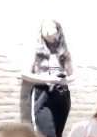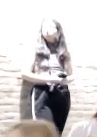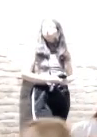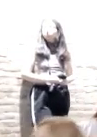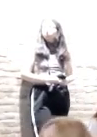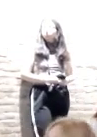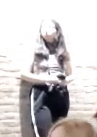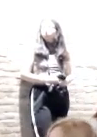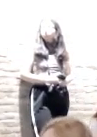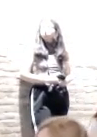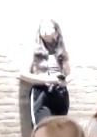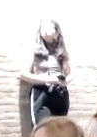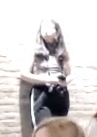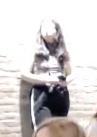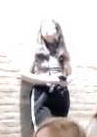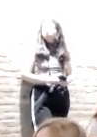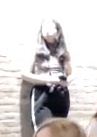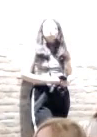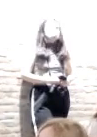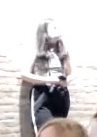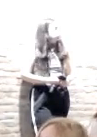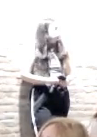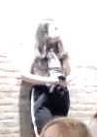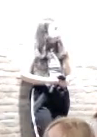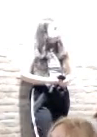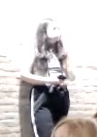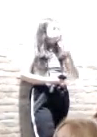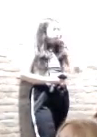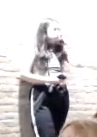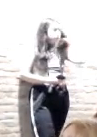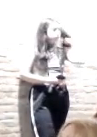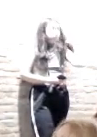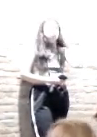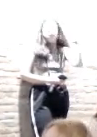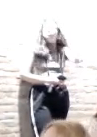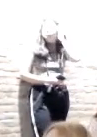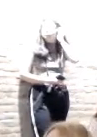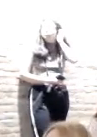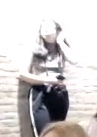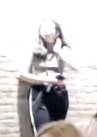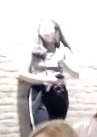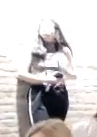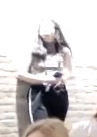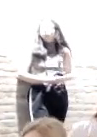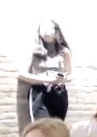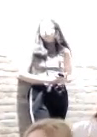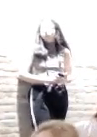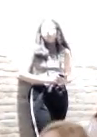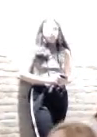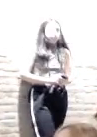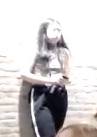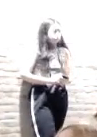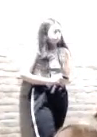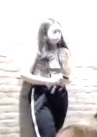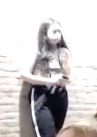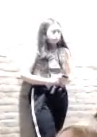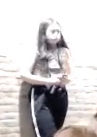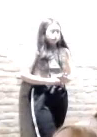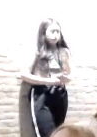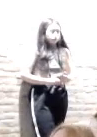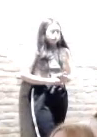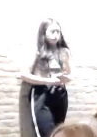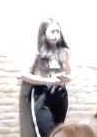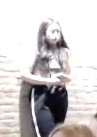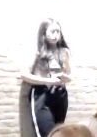Estado el programa acompañar que es de asistencia económica Víctimas de violencia para es decir cuando vos te queres ir de tu